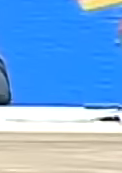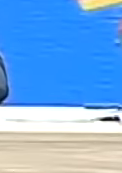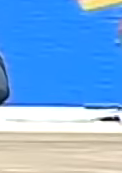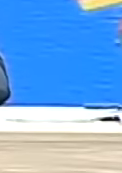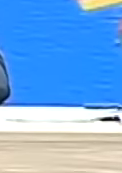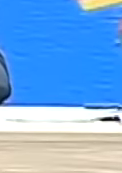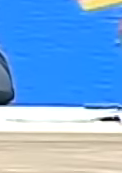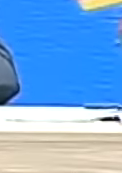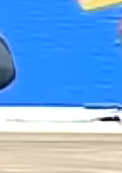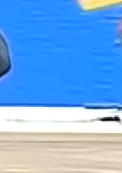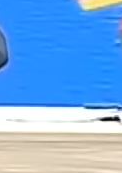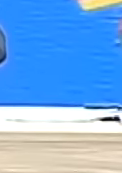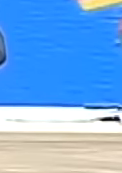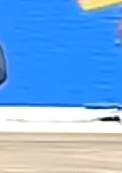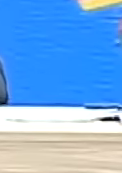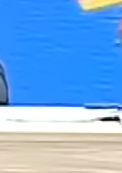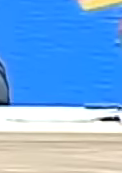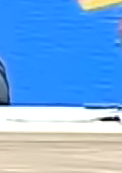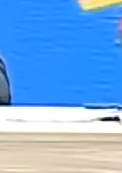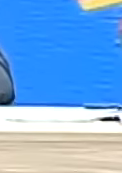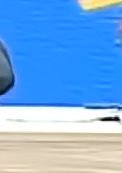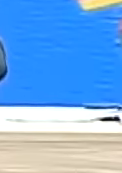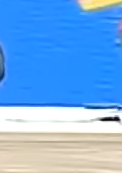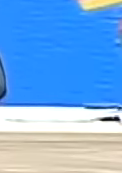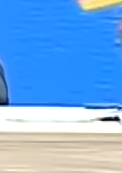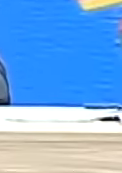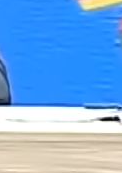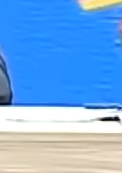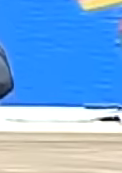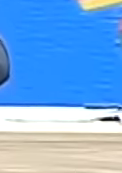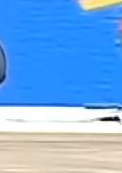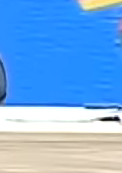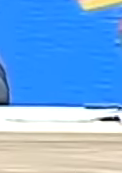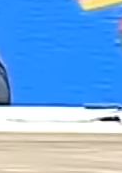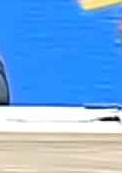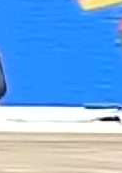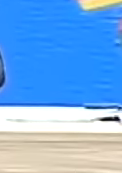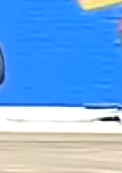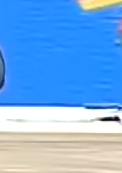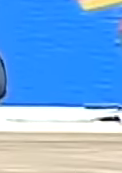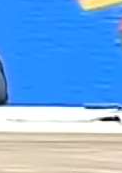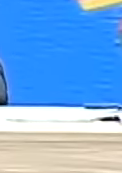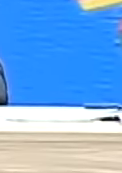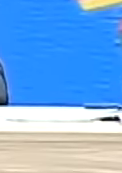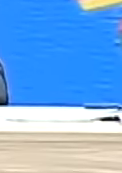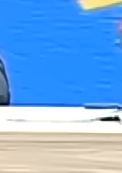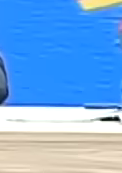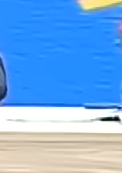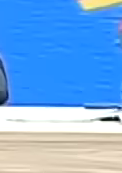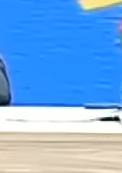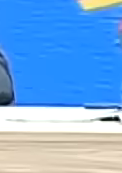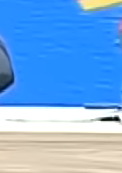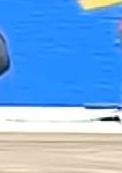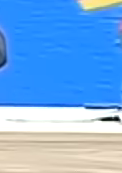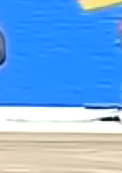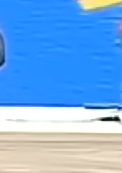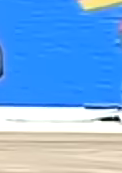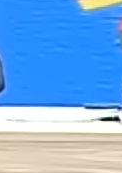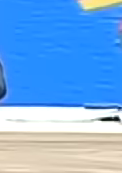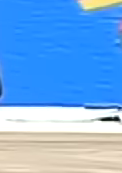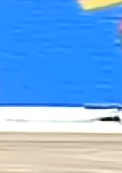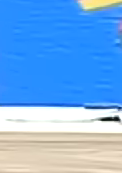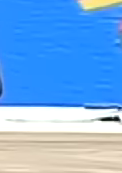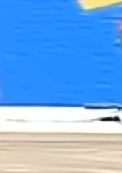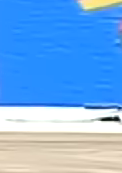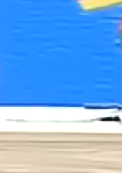2015 en adelante para comprar ministros, funcionarios, diputados, presidentes para que le dieran la